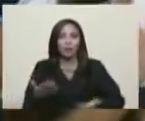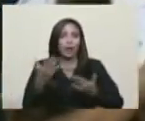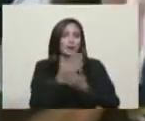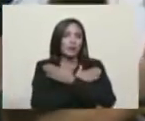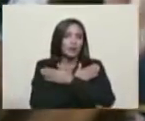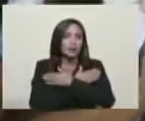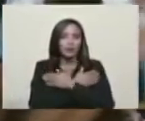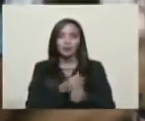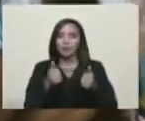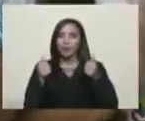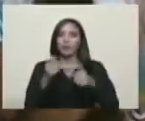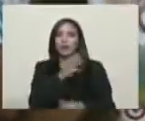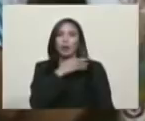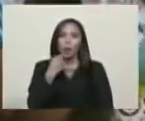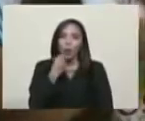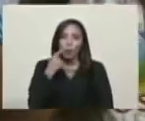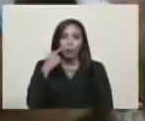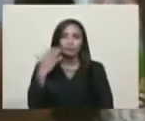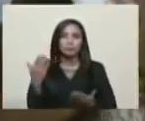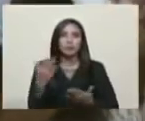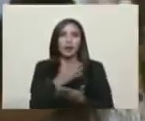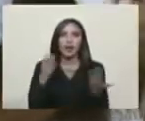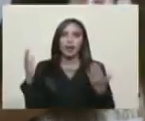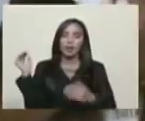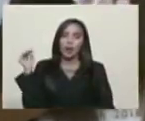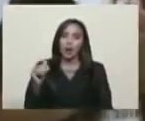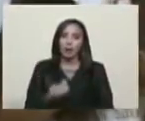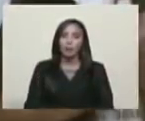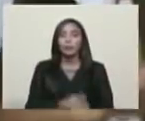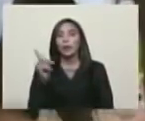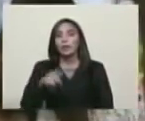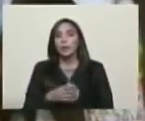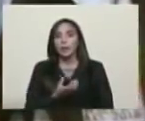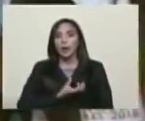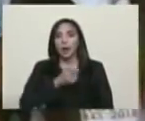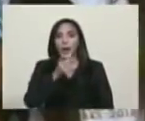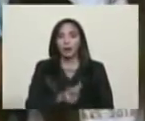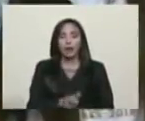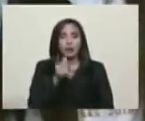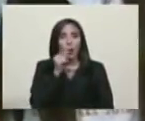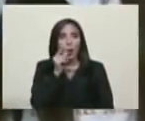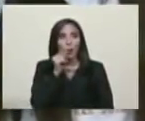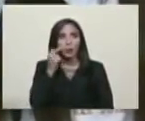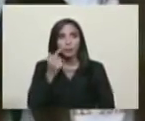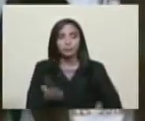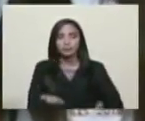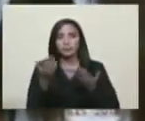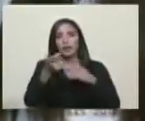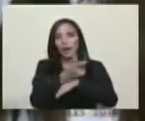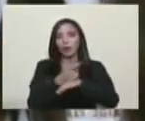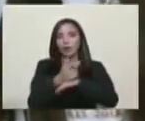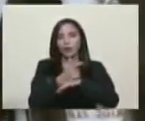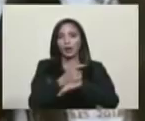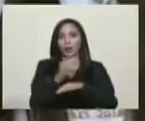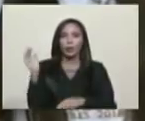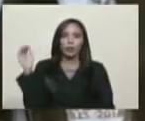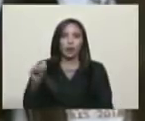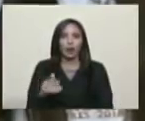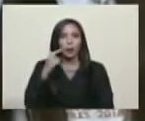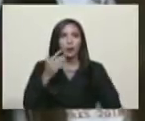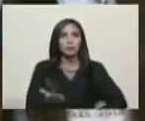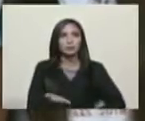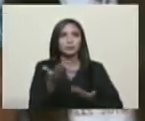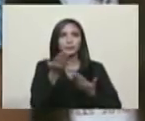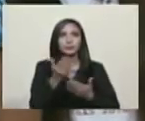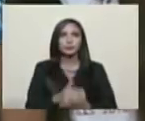trabajo de toda esta juventud de Aragua, pero también del alcalde joven Daniel Perdomo y por supuesto nuestro gobernador de Aragua, el